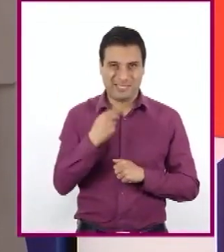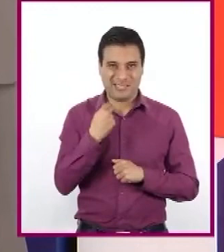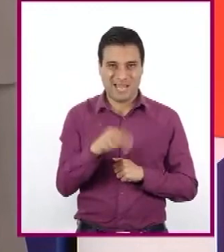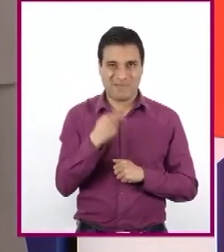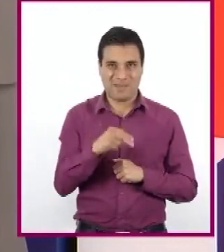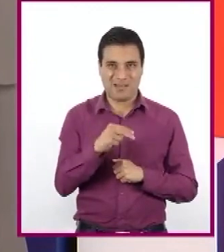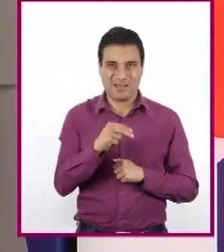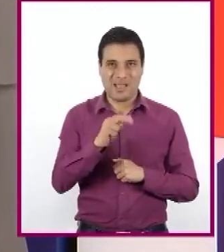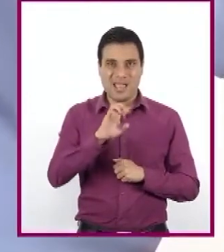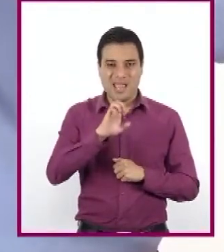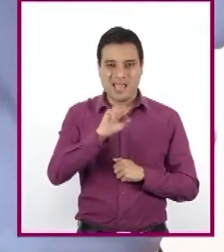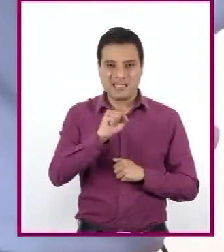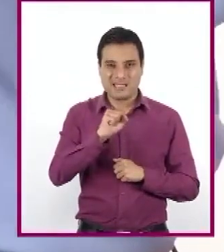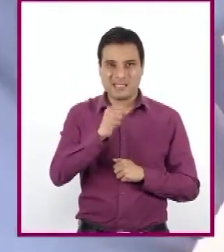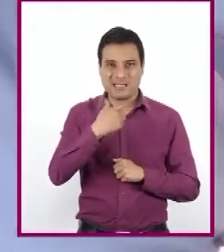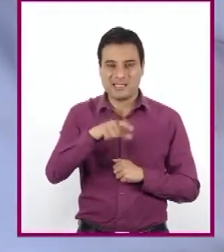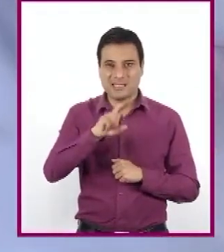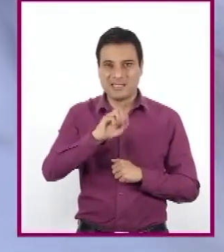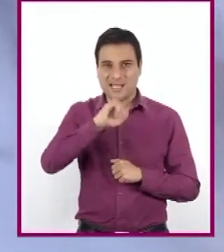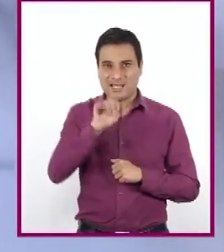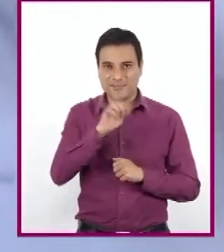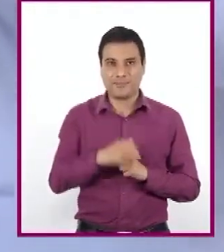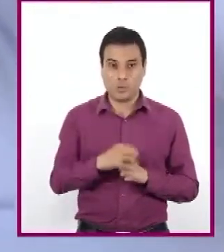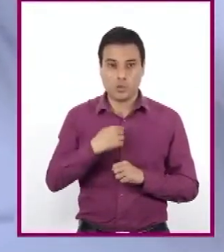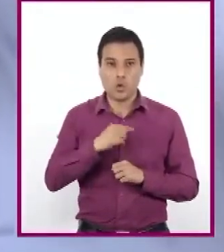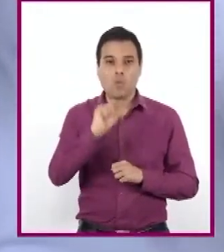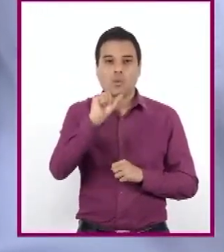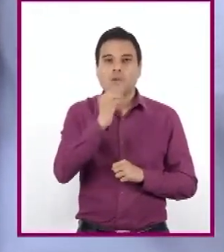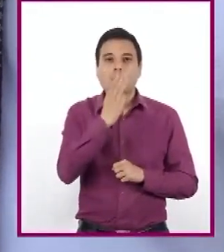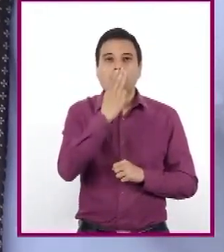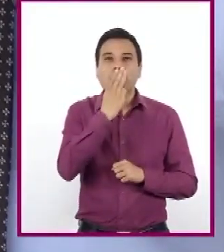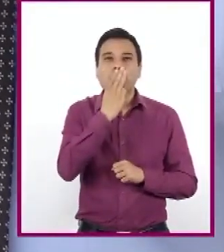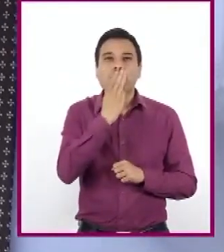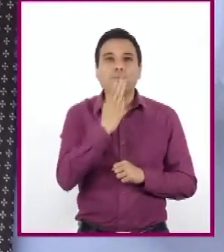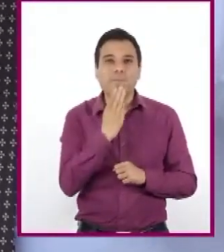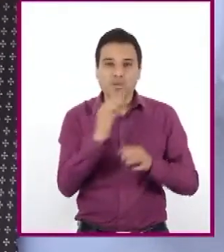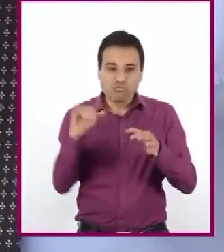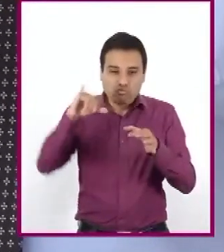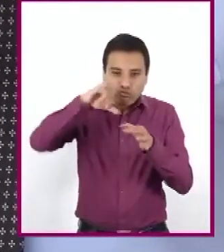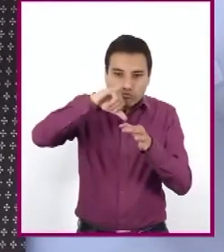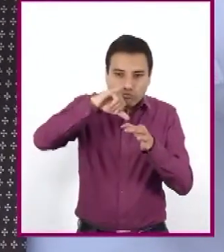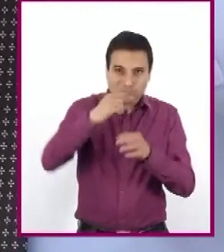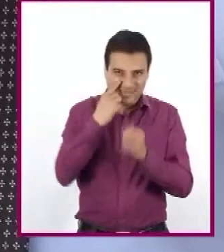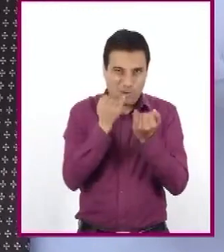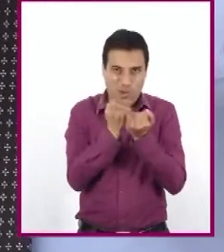colocar un poco de miel de abeja, como lo está haciendo el maestro Enrique.